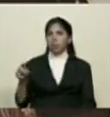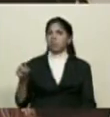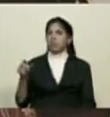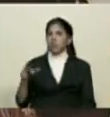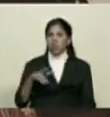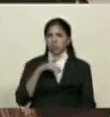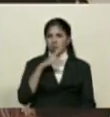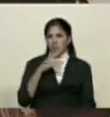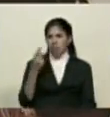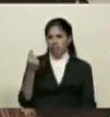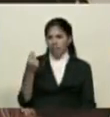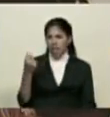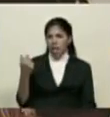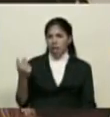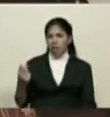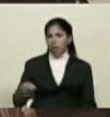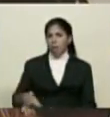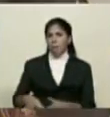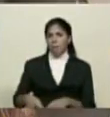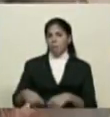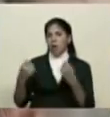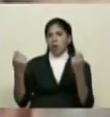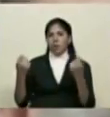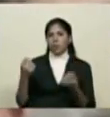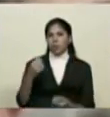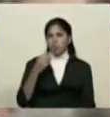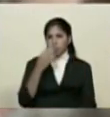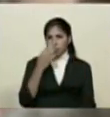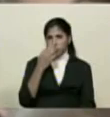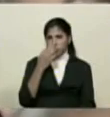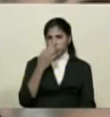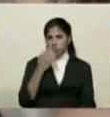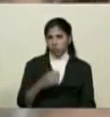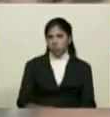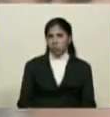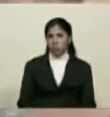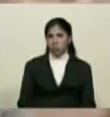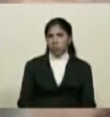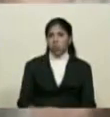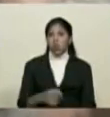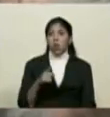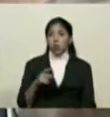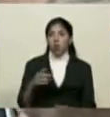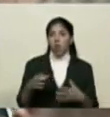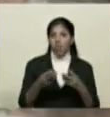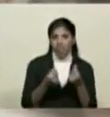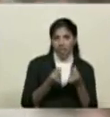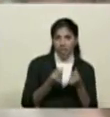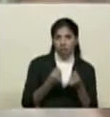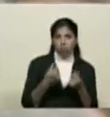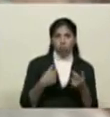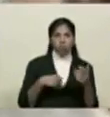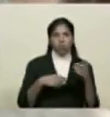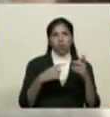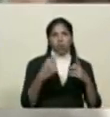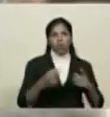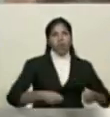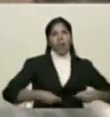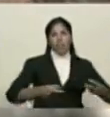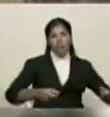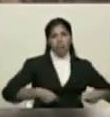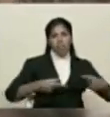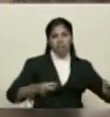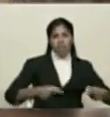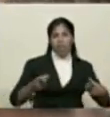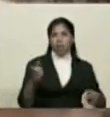bienes, que los activos que malversaste se le entregue al Estado, a la nación, no